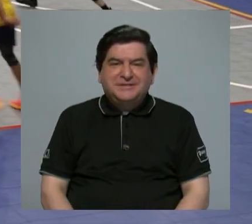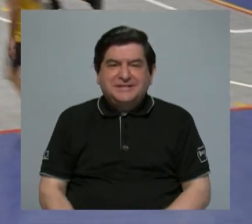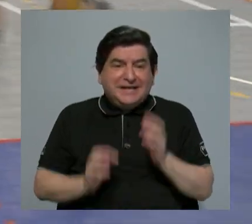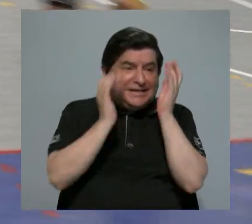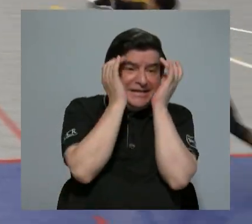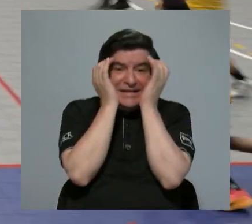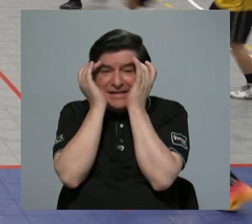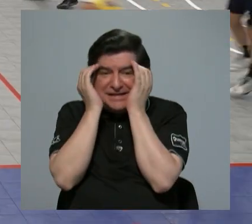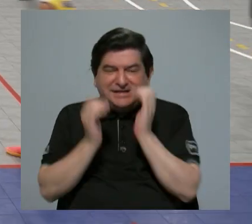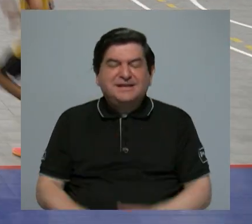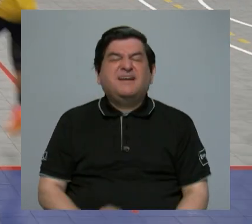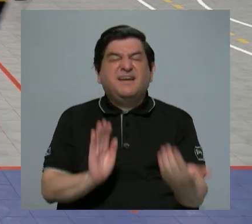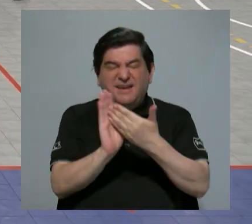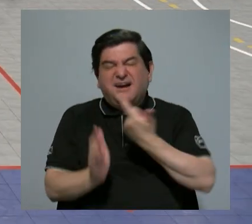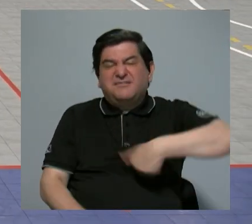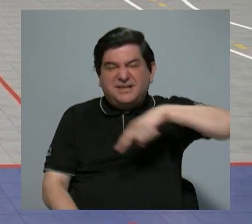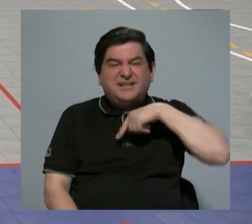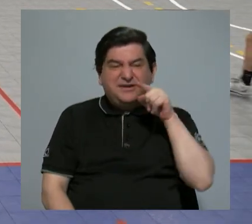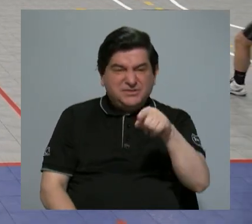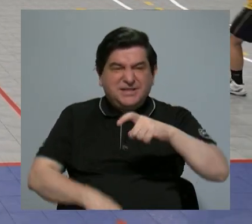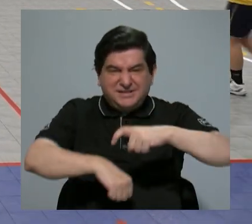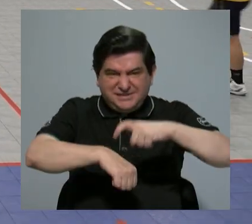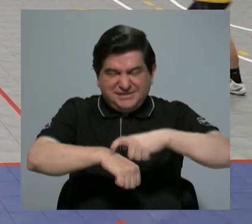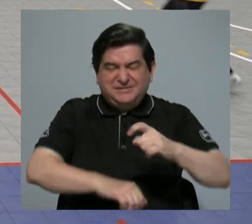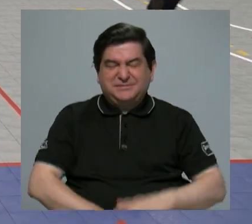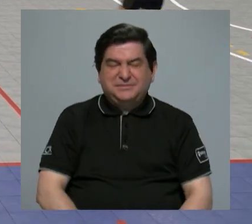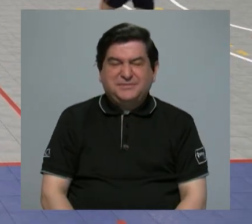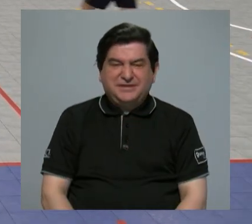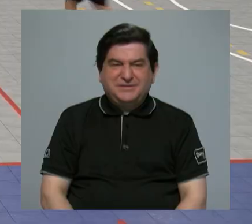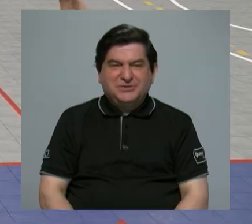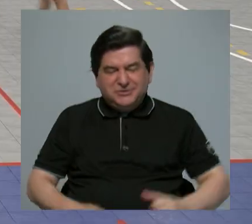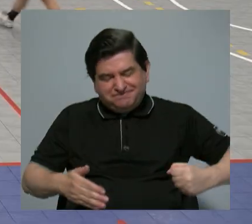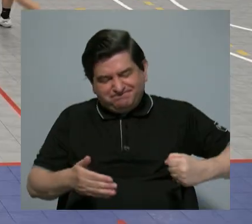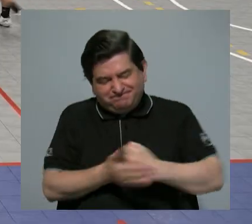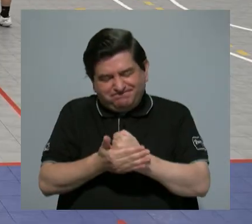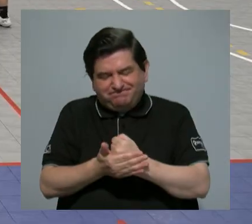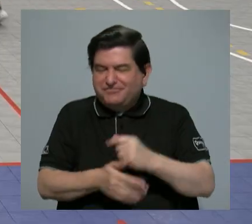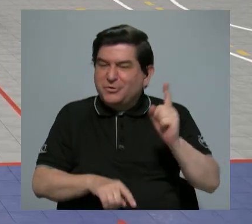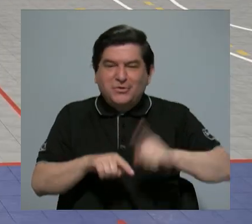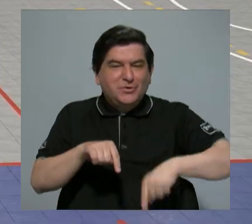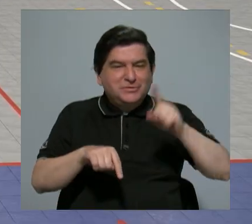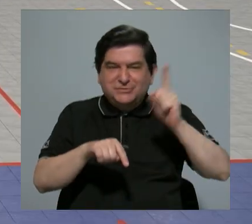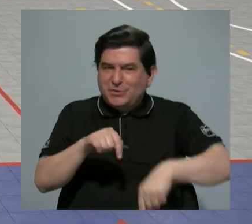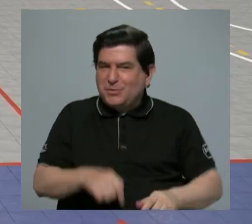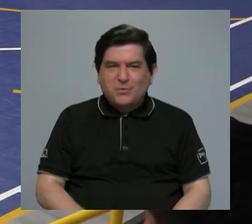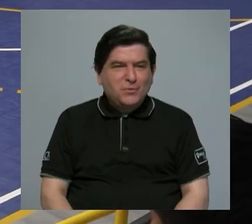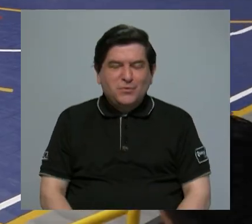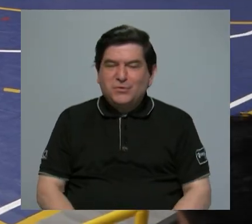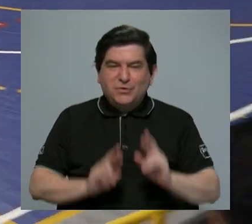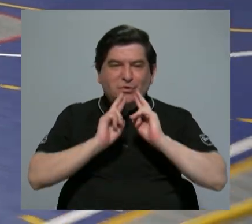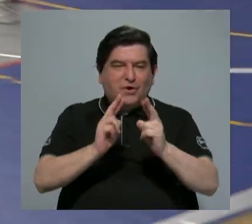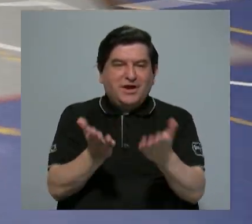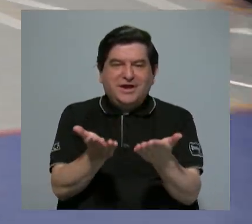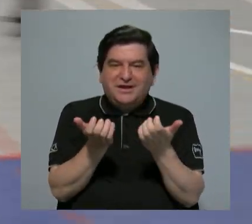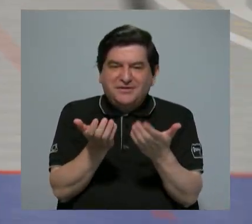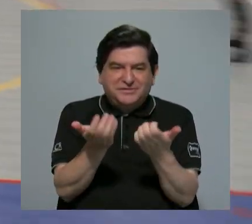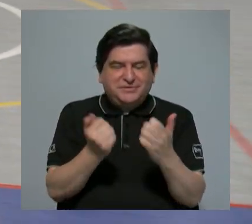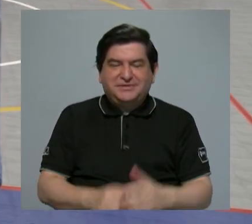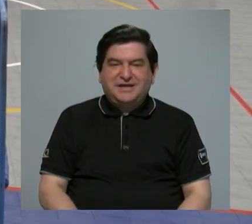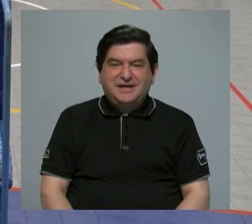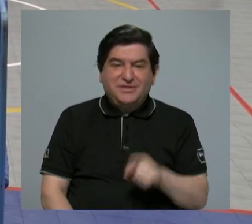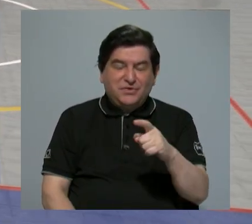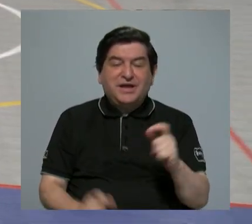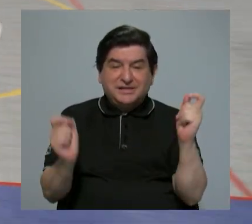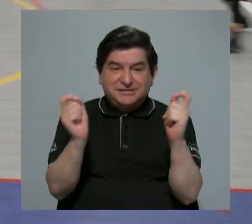la desesperación y nos pasa factura, ¿verdad? Como nos pasó ahorita en este set y desdichadamente no se logró sacar el resultado que deseamos.